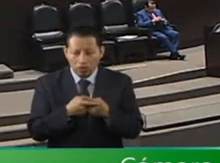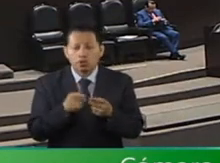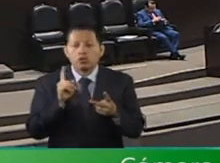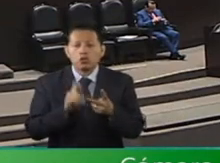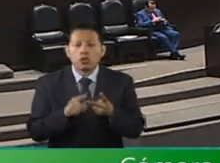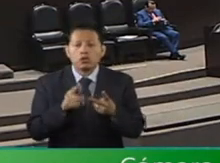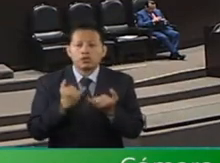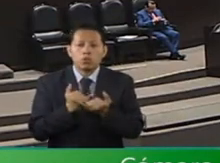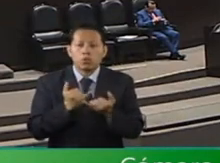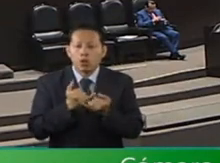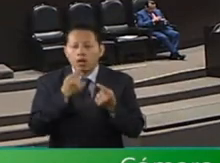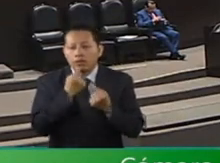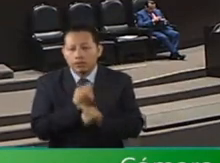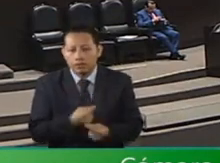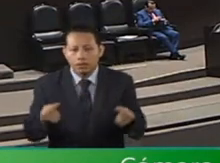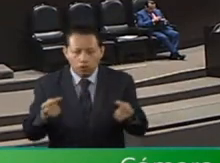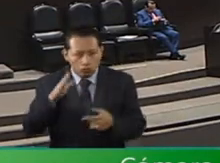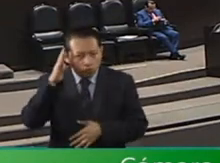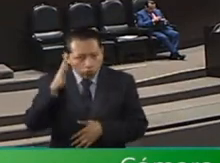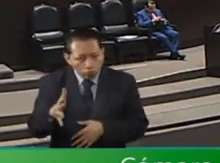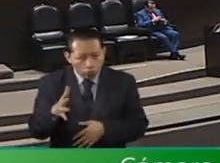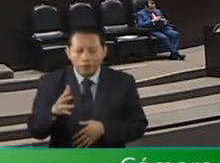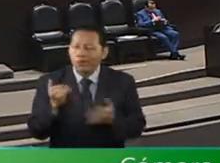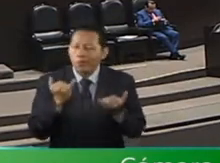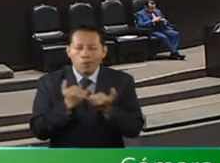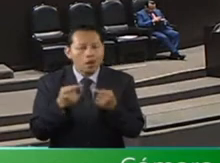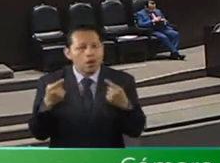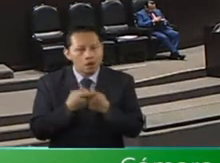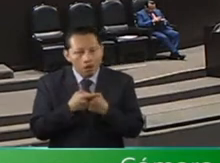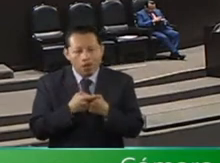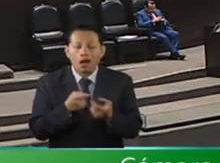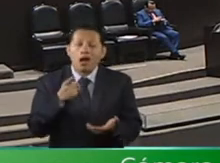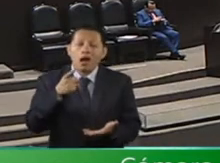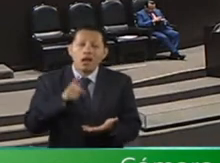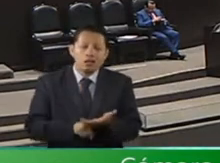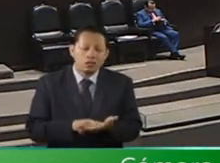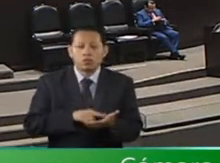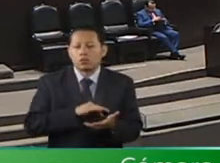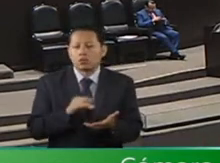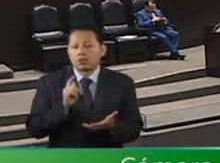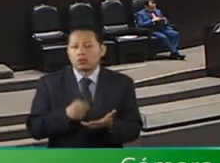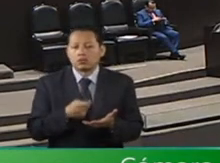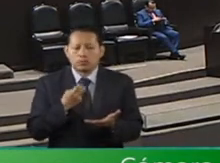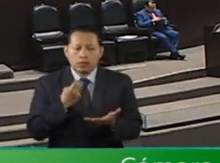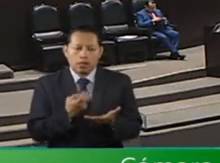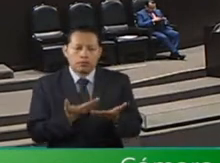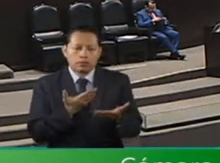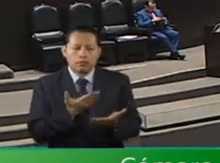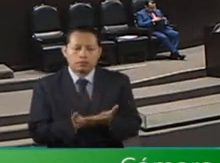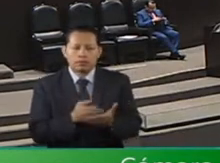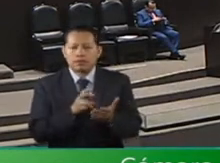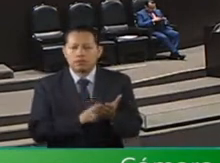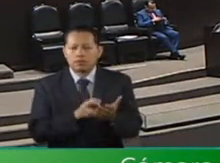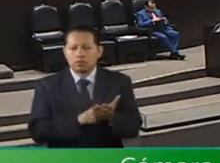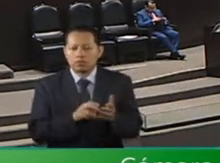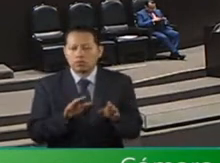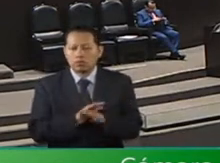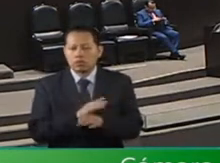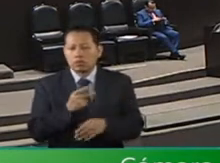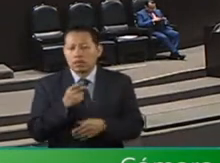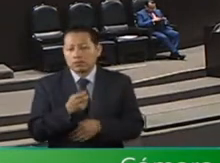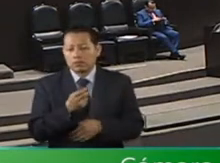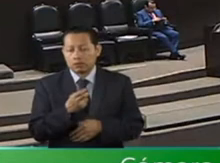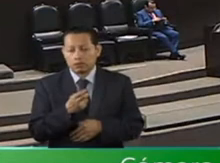futuro de nuestras niñas y niños en el fondo esta reforma están